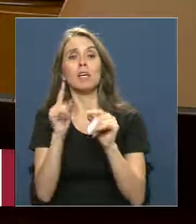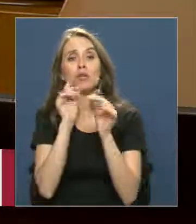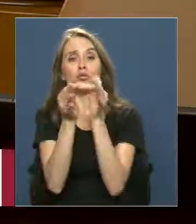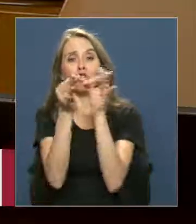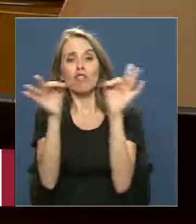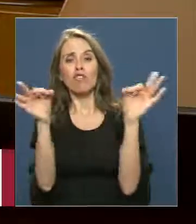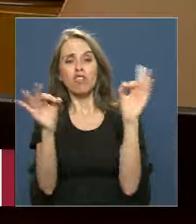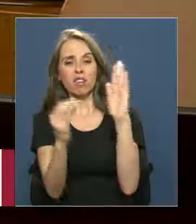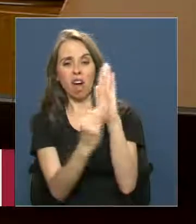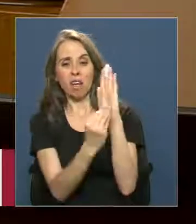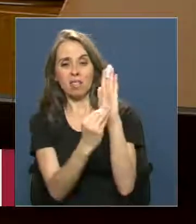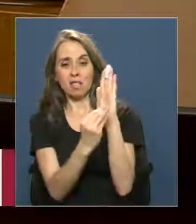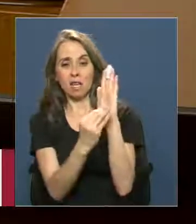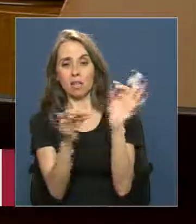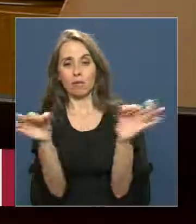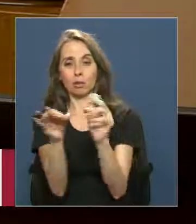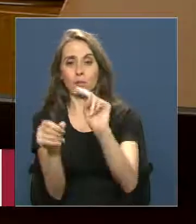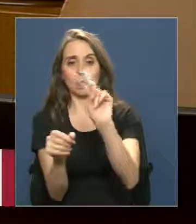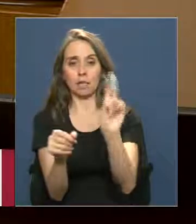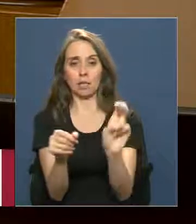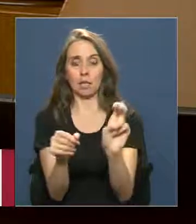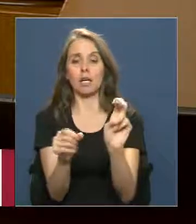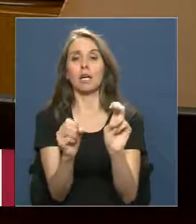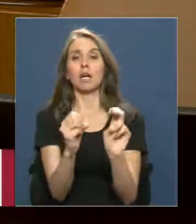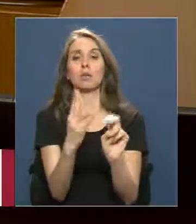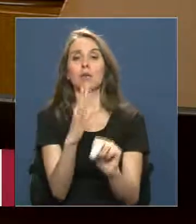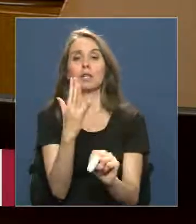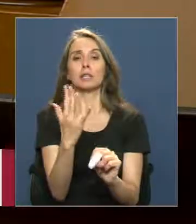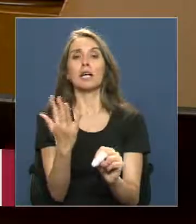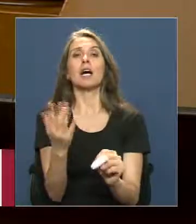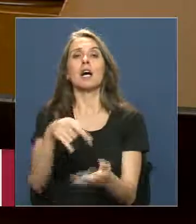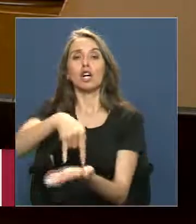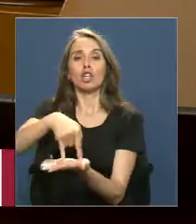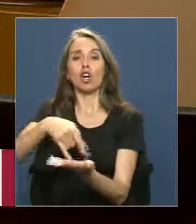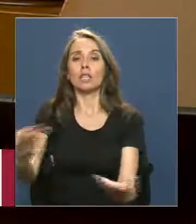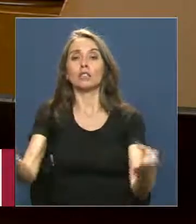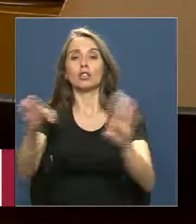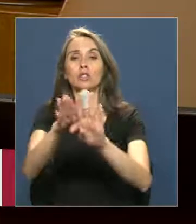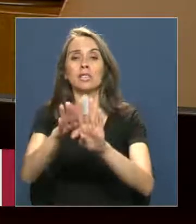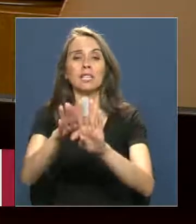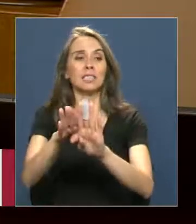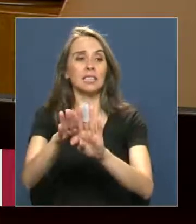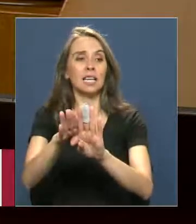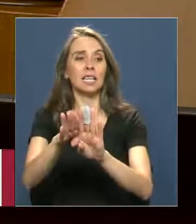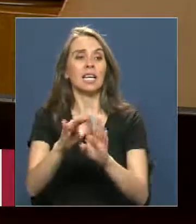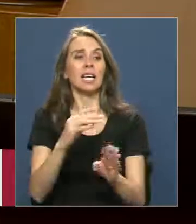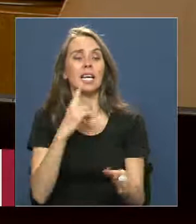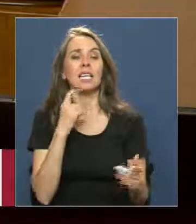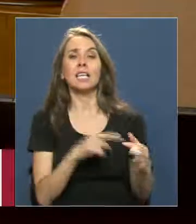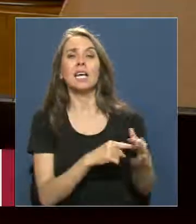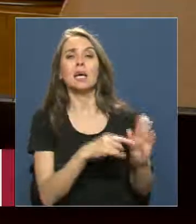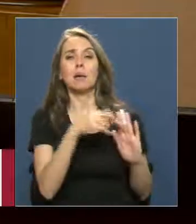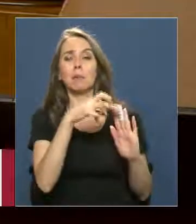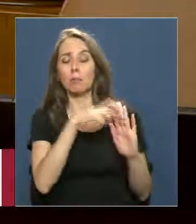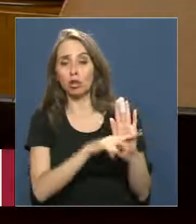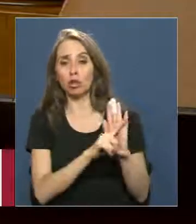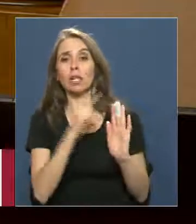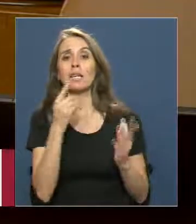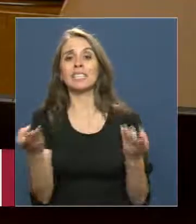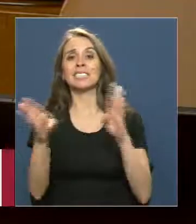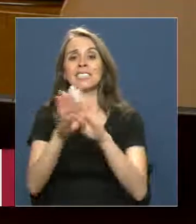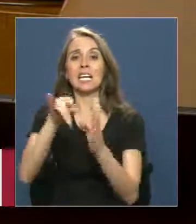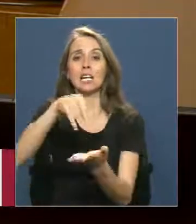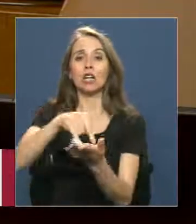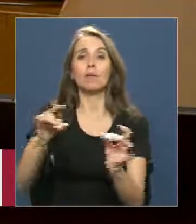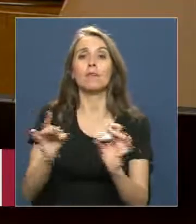la siguiente. Punto quinto, el cierre del Congreso ante una eventual... ¿Qué justifica este proyecto? Dice, el cierre del Congreso ante una